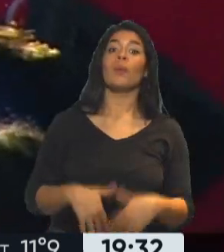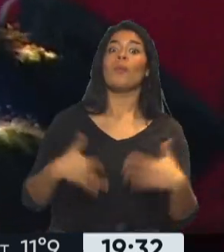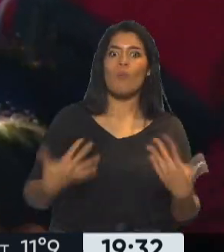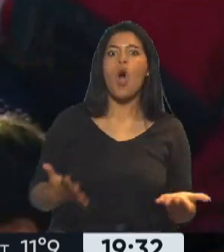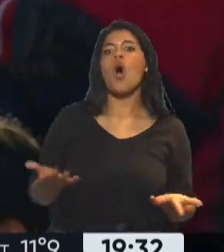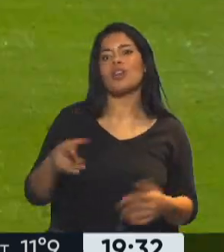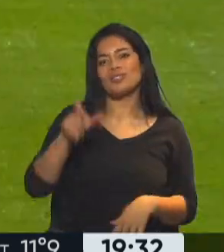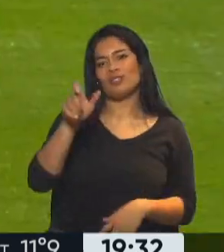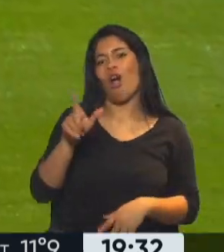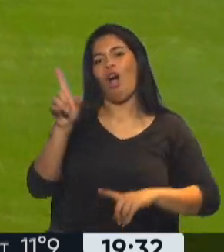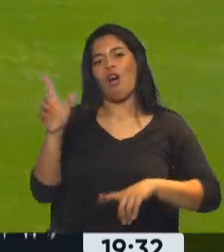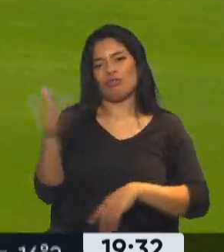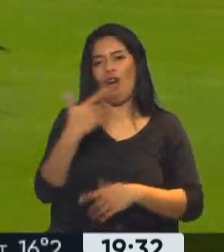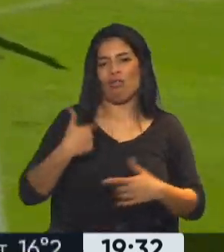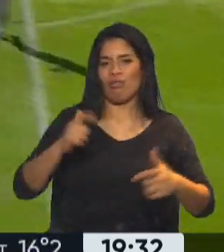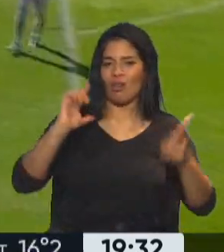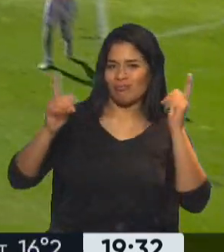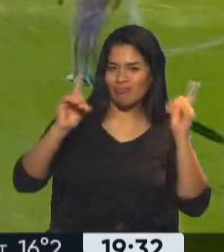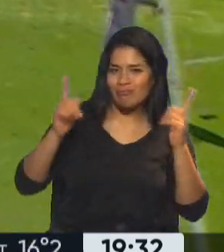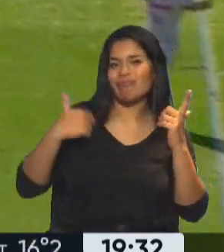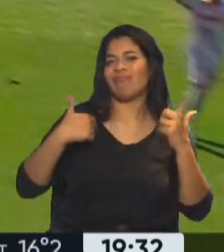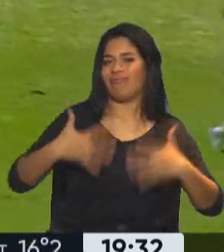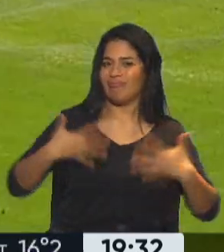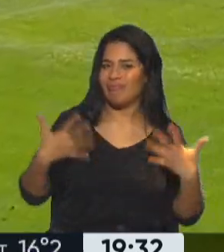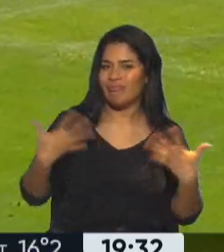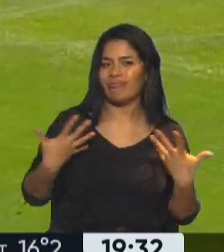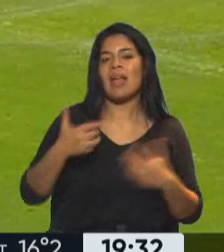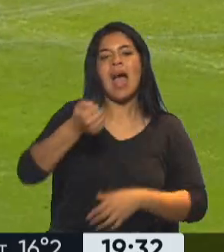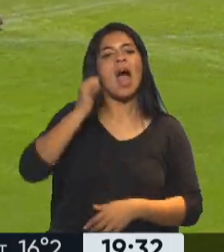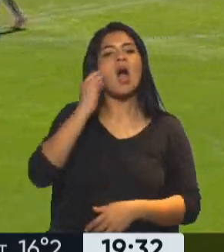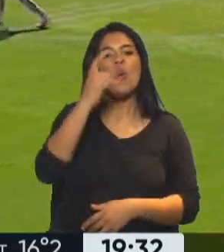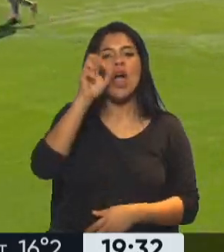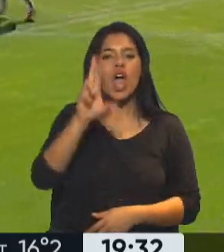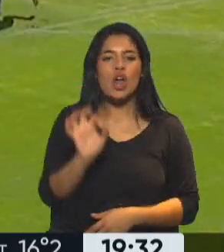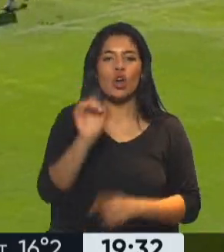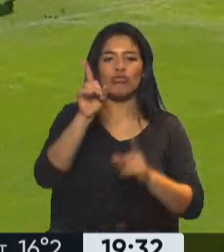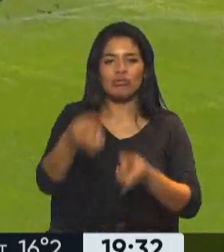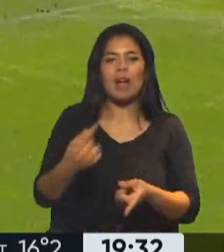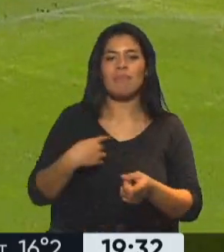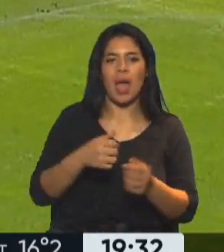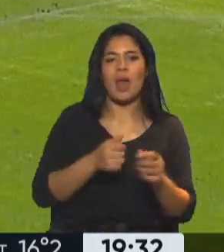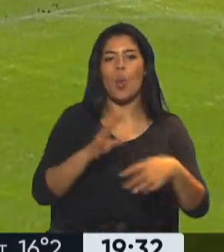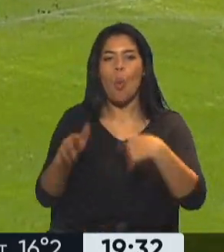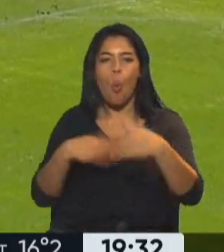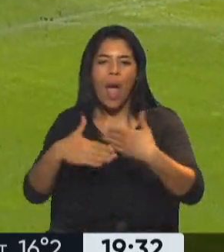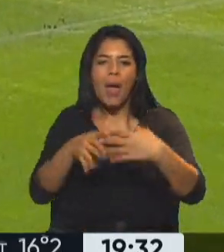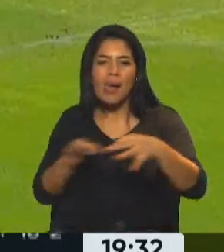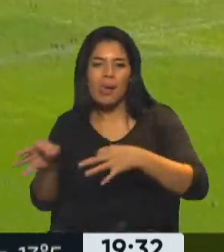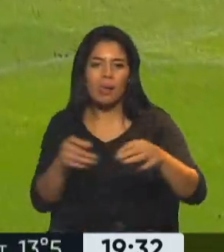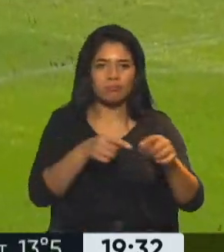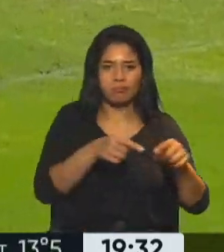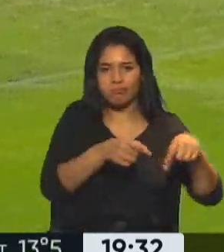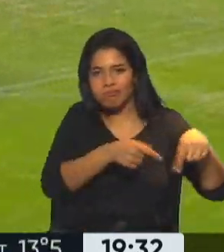festeja. De esta manera, Agüero cierra la goleada,